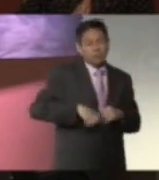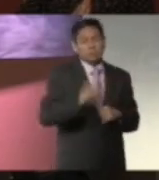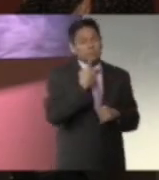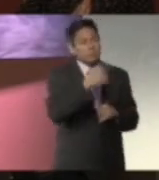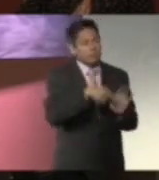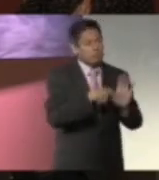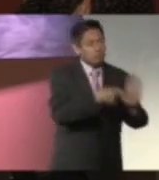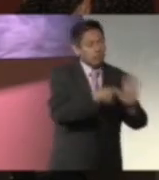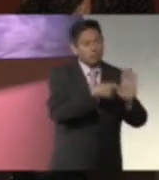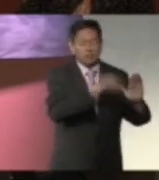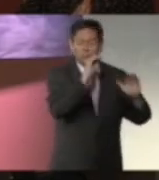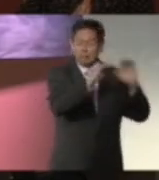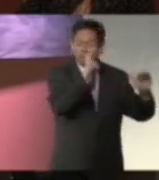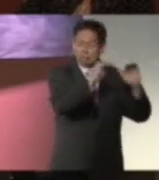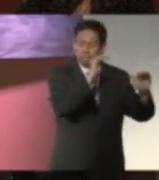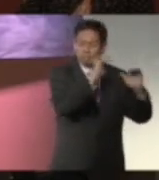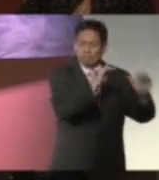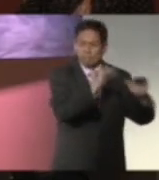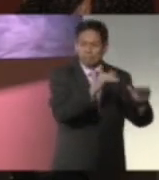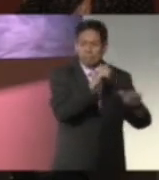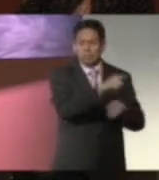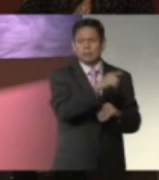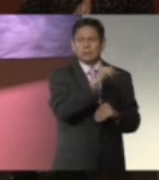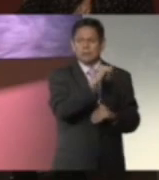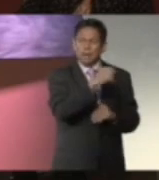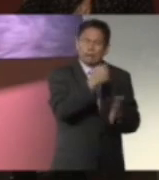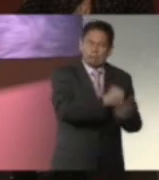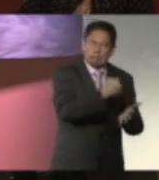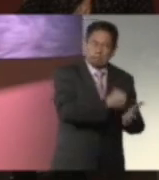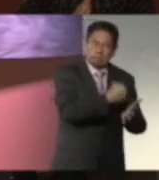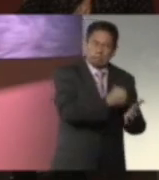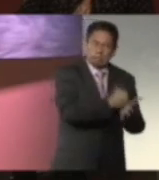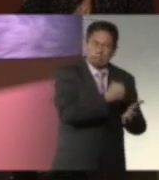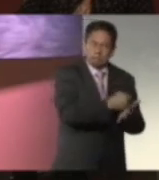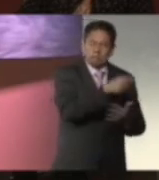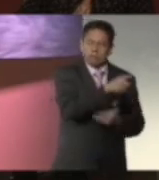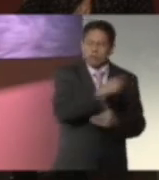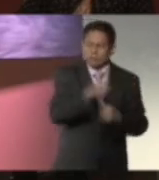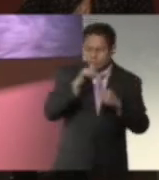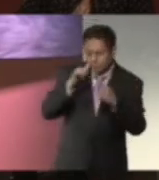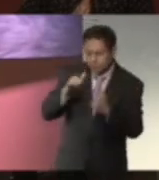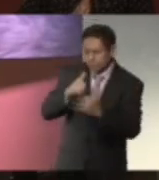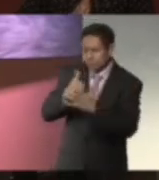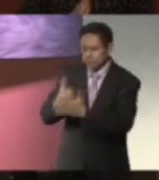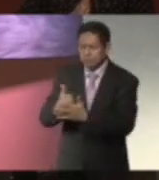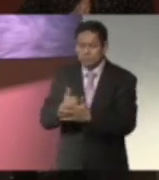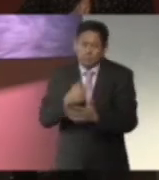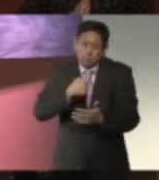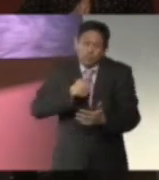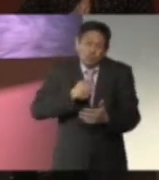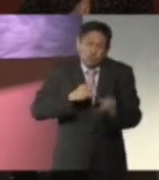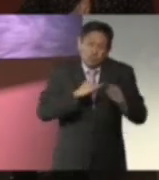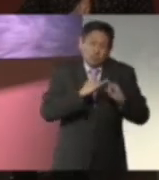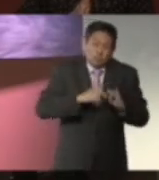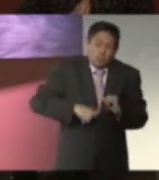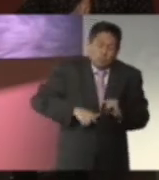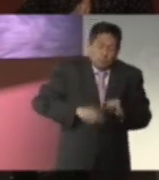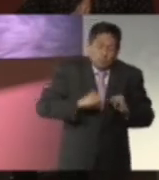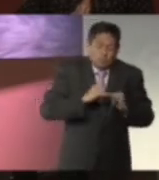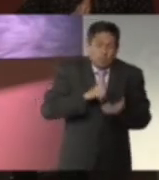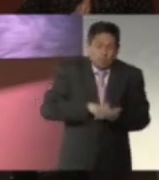a la fuerza, y lo digo desde afuera y desde adentro, ¿no? Las instituciones son